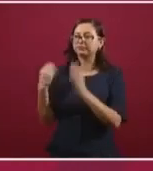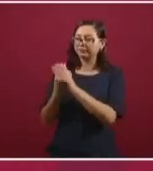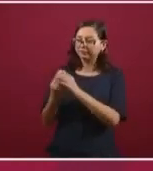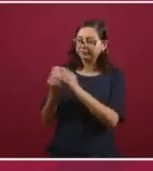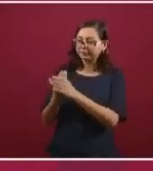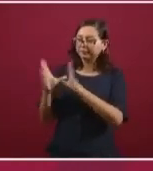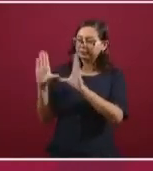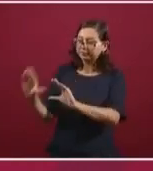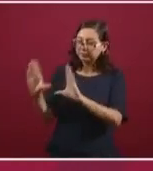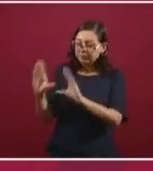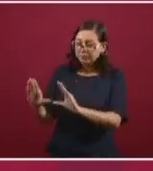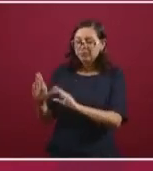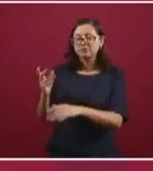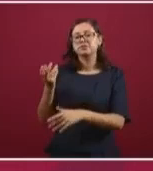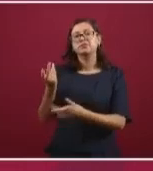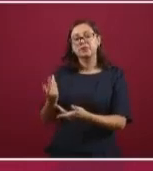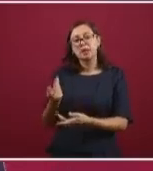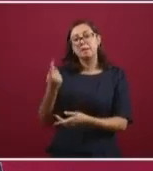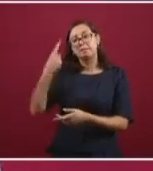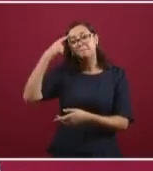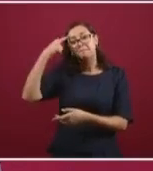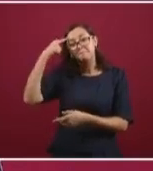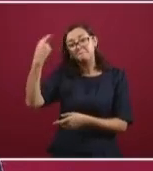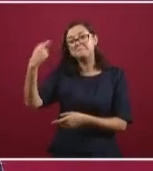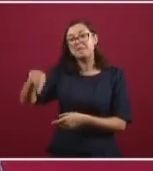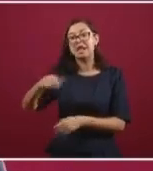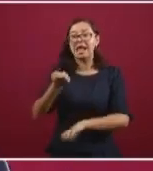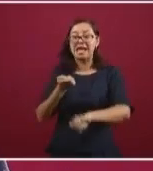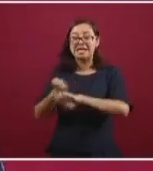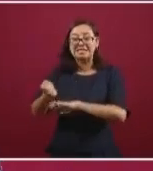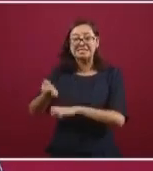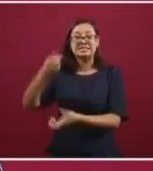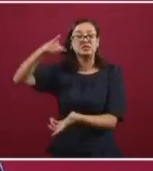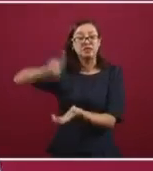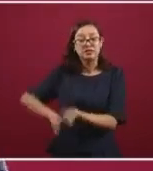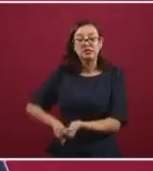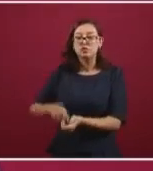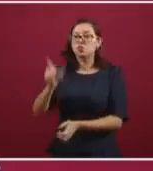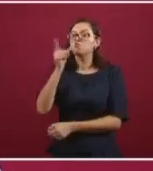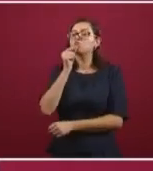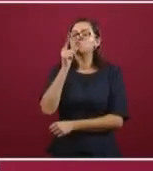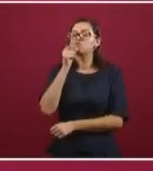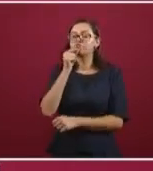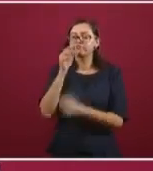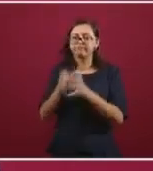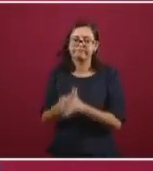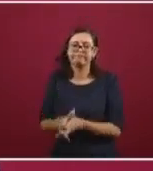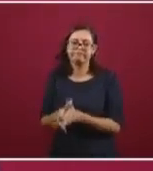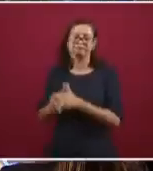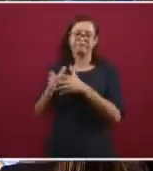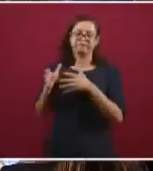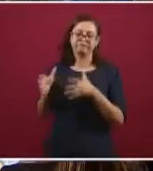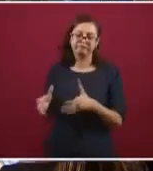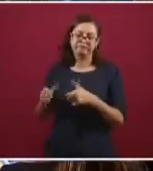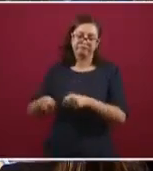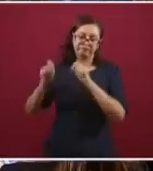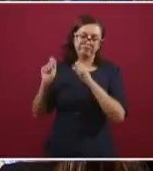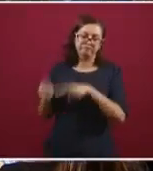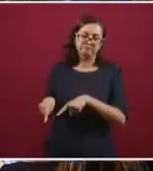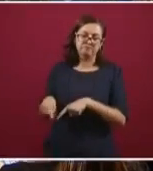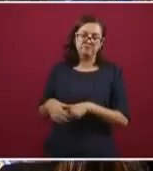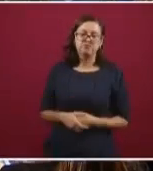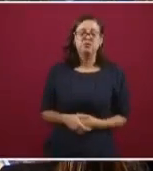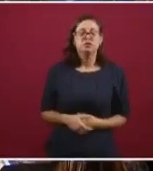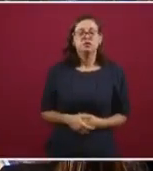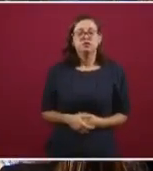haya de esta manera más presencia de policías en las tareas de seguridad